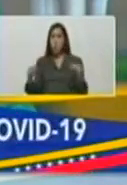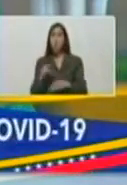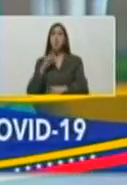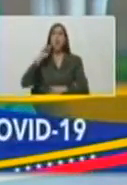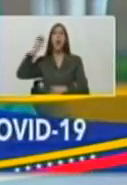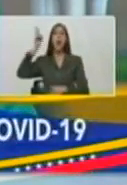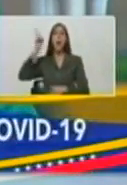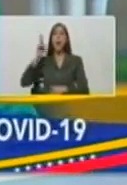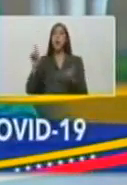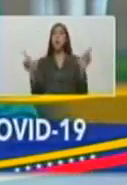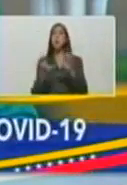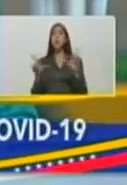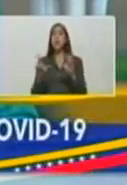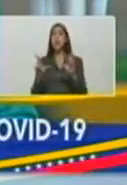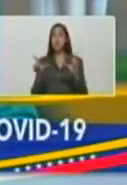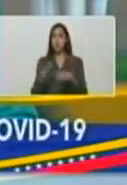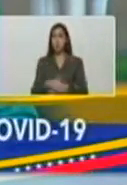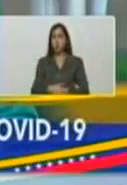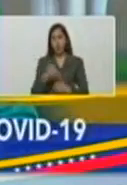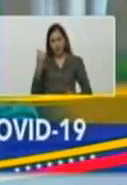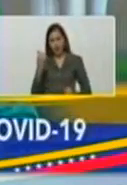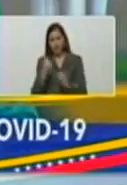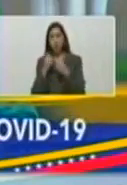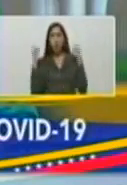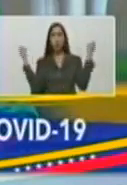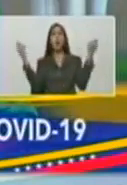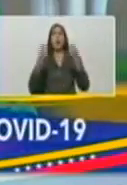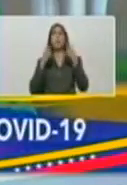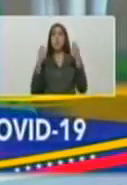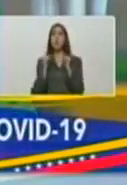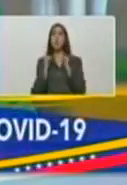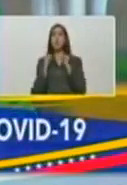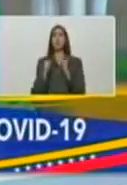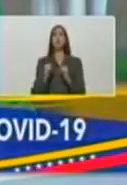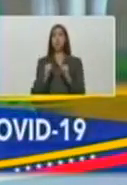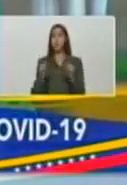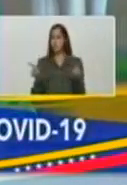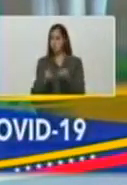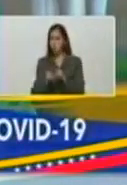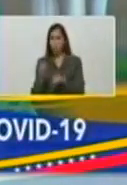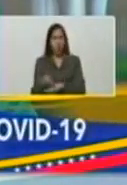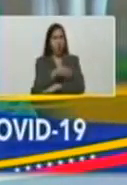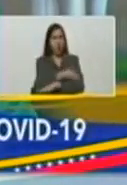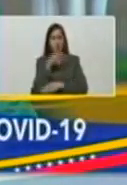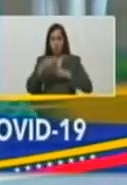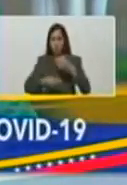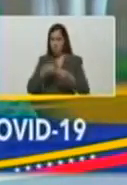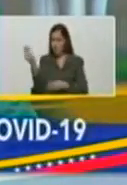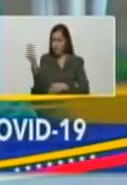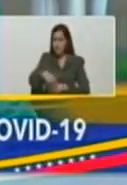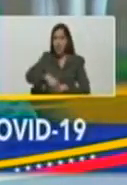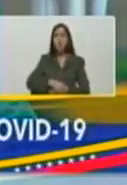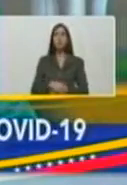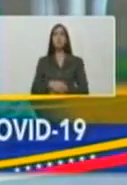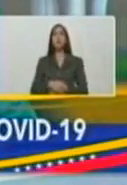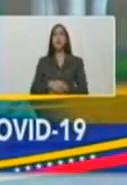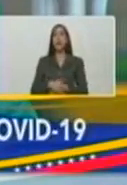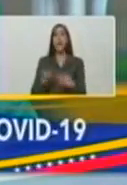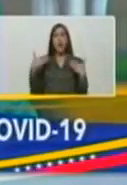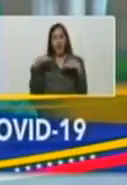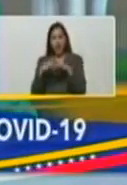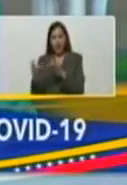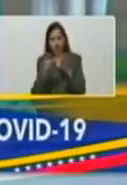radio, televisión, campaña muy fuerte como se ha hecho, más fuertes aún en las redes sociales, medios,